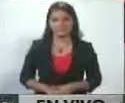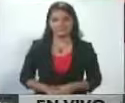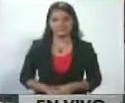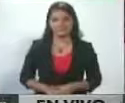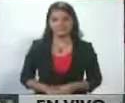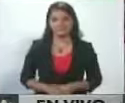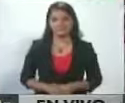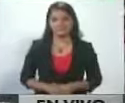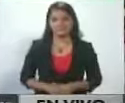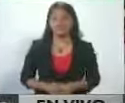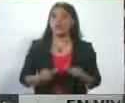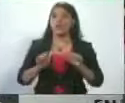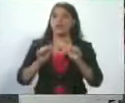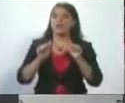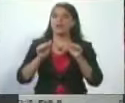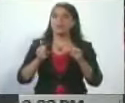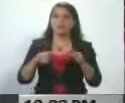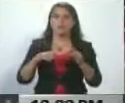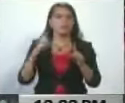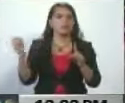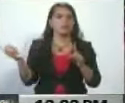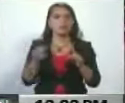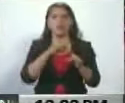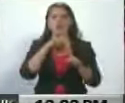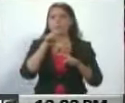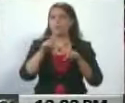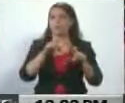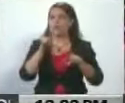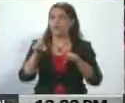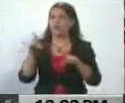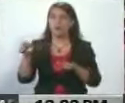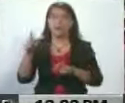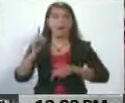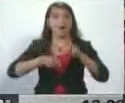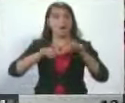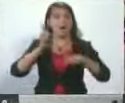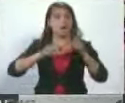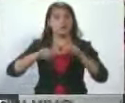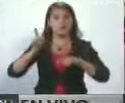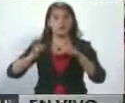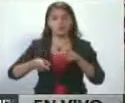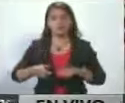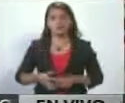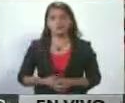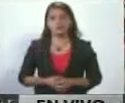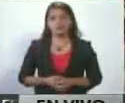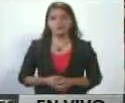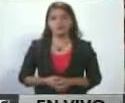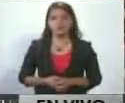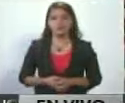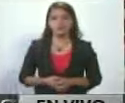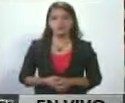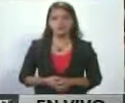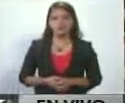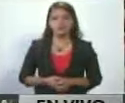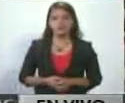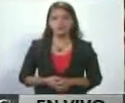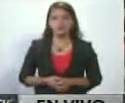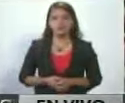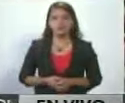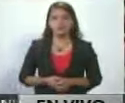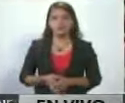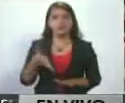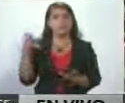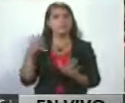Comienzan a preguntarse, incluso los analistas del Departamento de Estado, ¿y qué es lo que pasa en